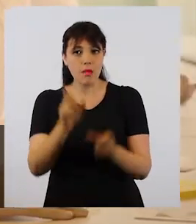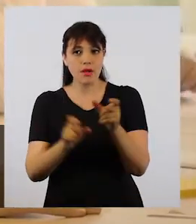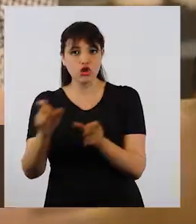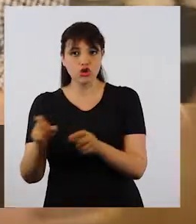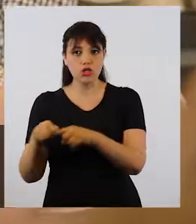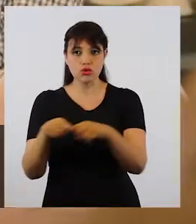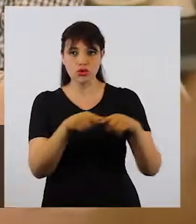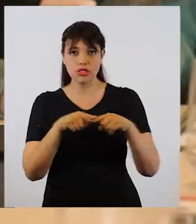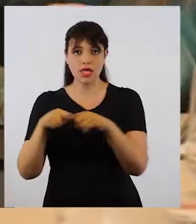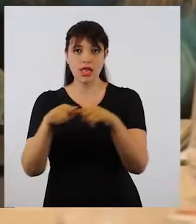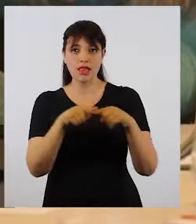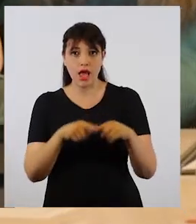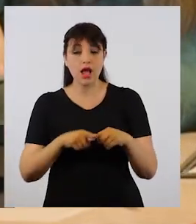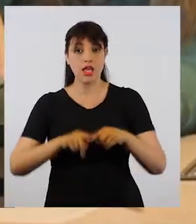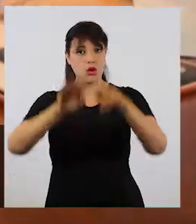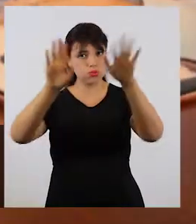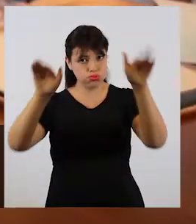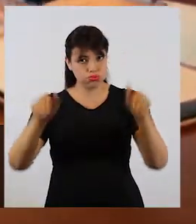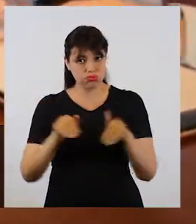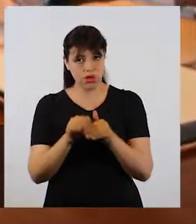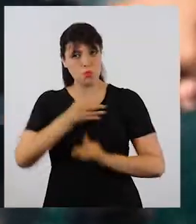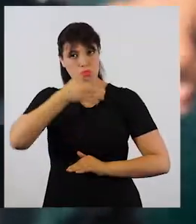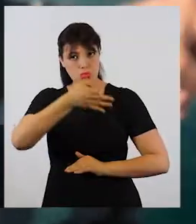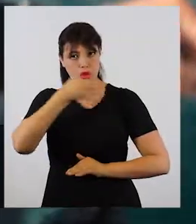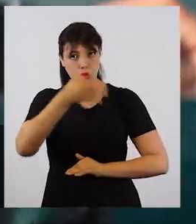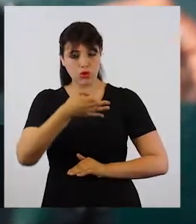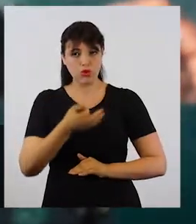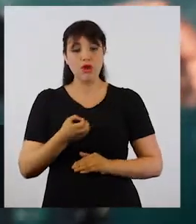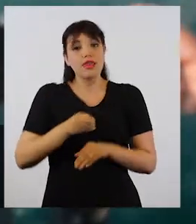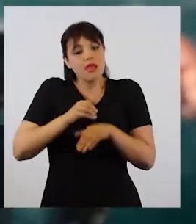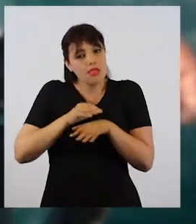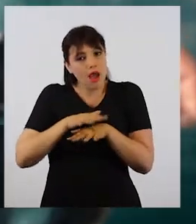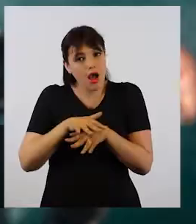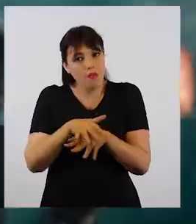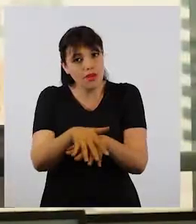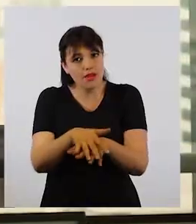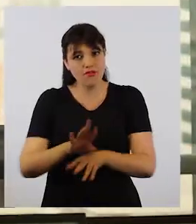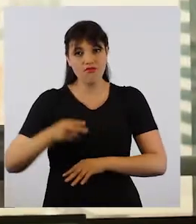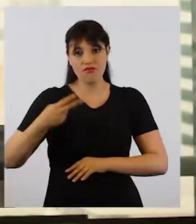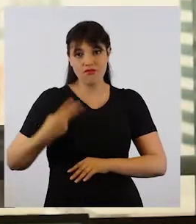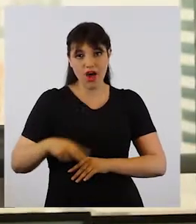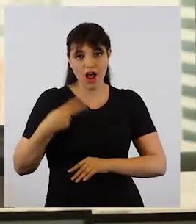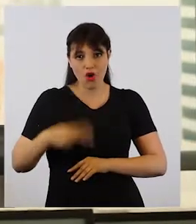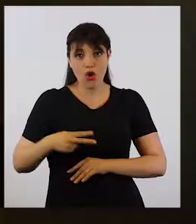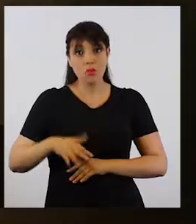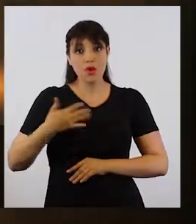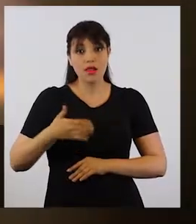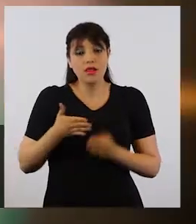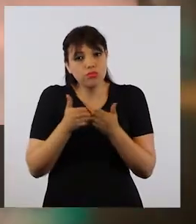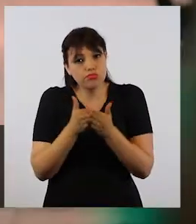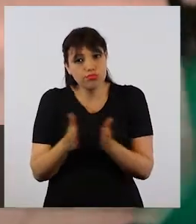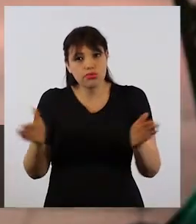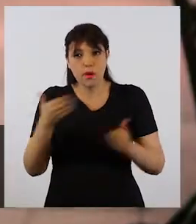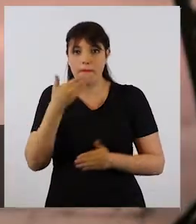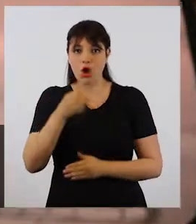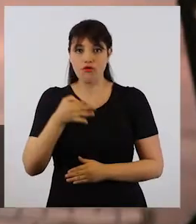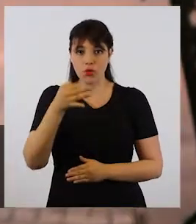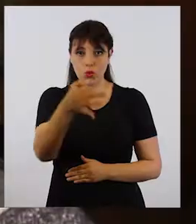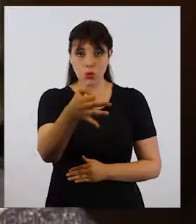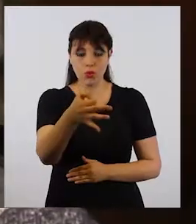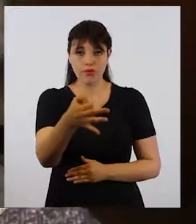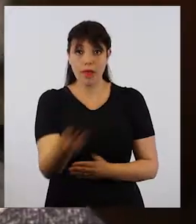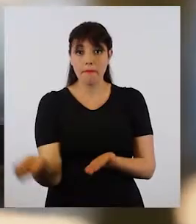y un discurso convocante que transmita valores y abra los horizontes para un mejor futuro